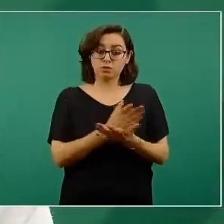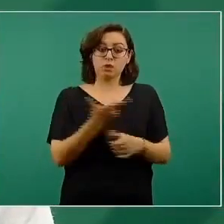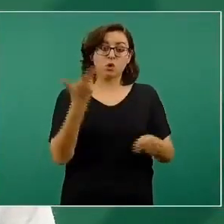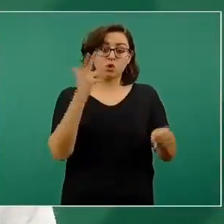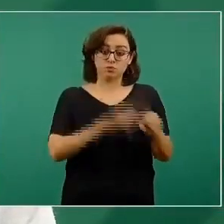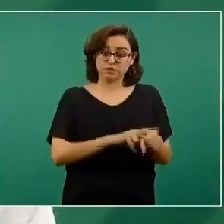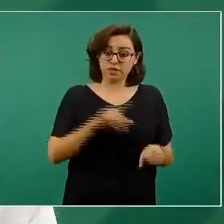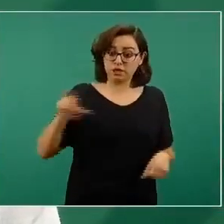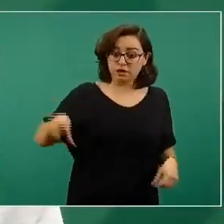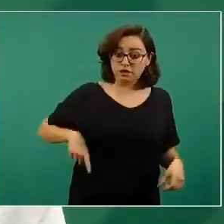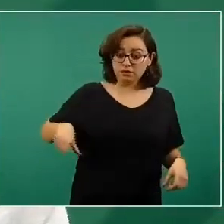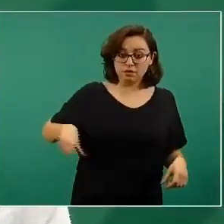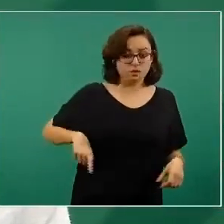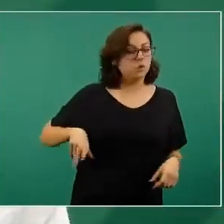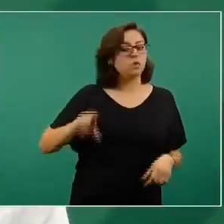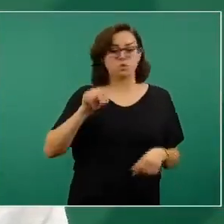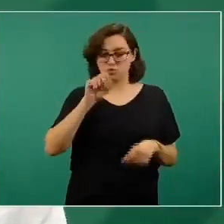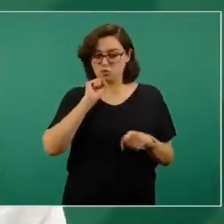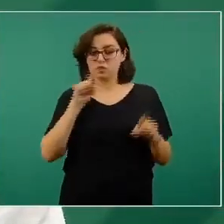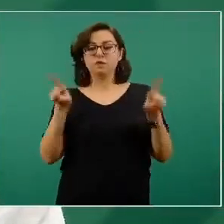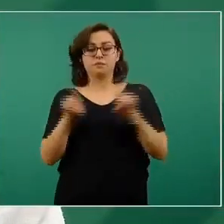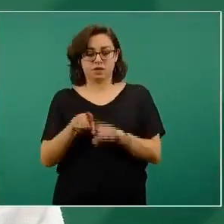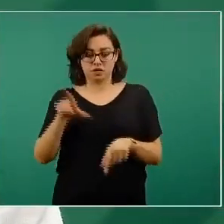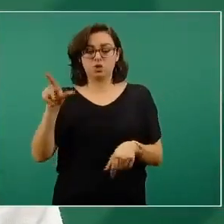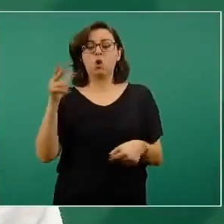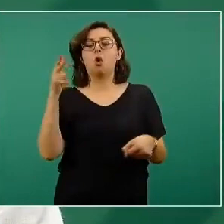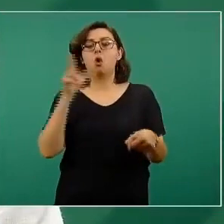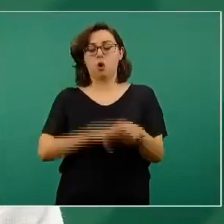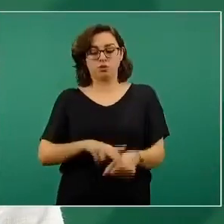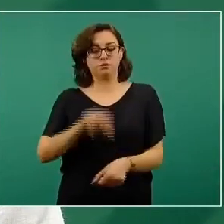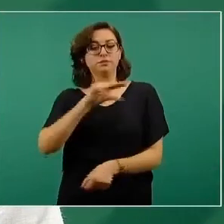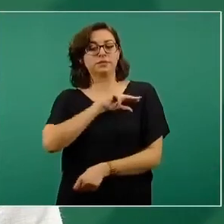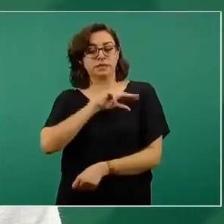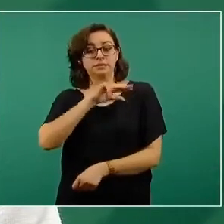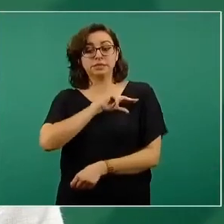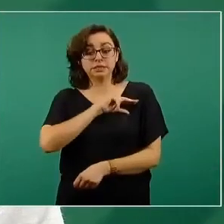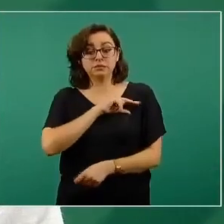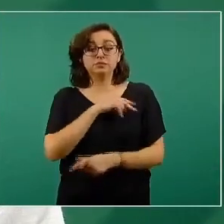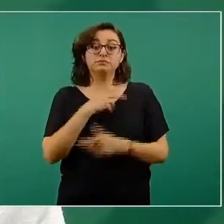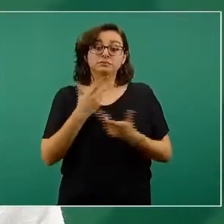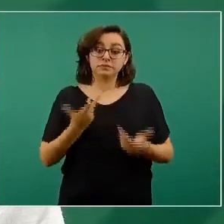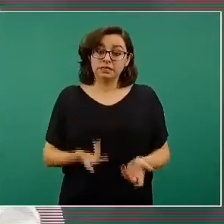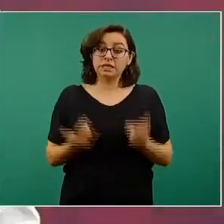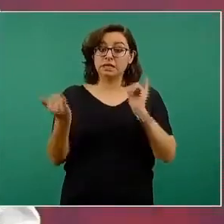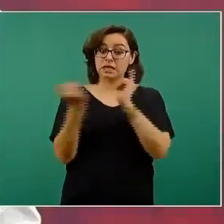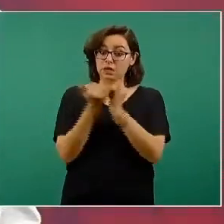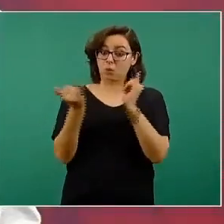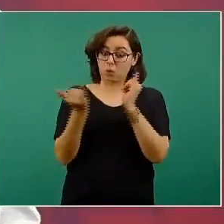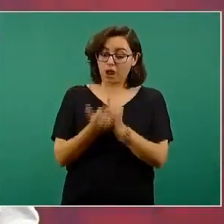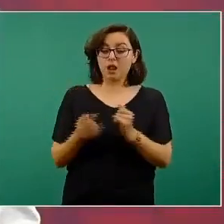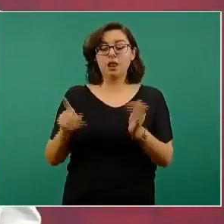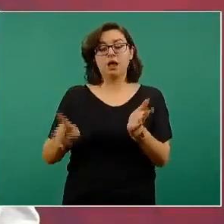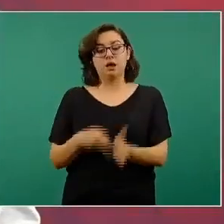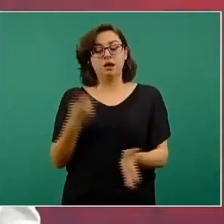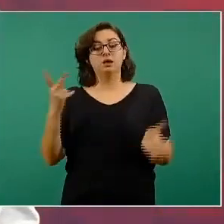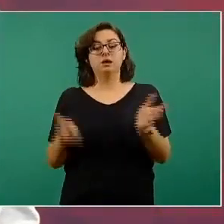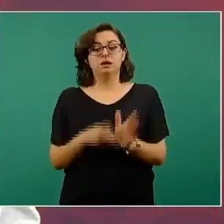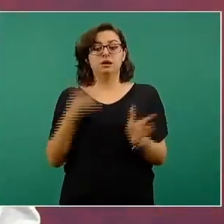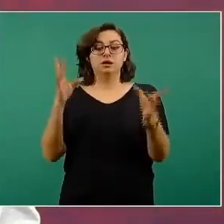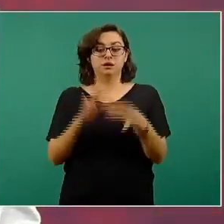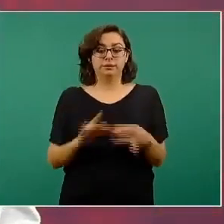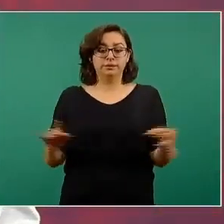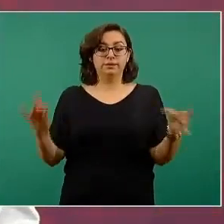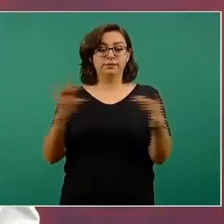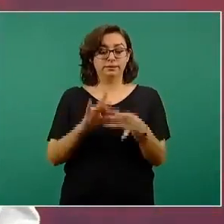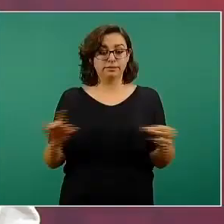también al sector privado, y también hemos destacado lo complejo que resulta el identificar quién de ese